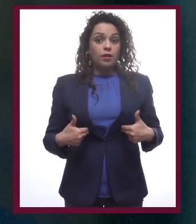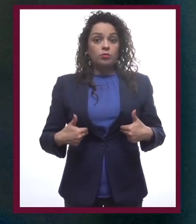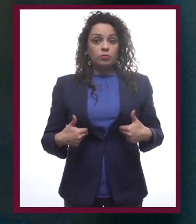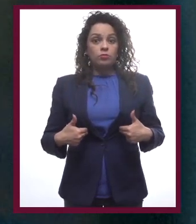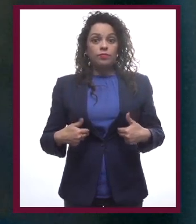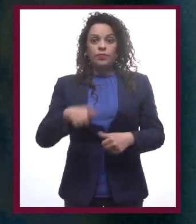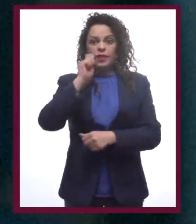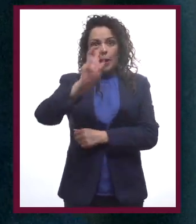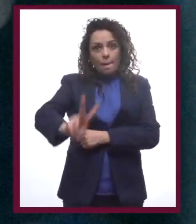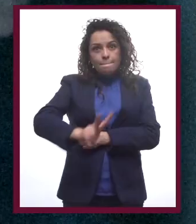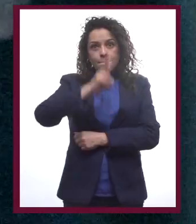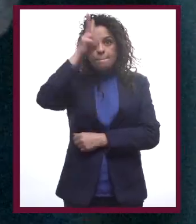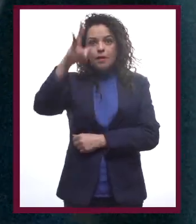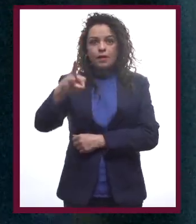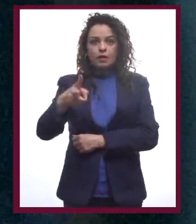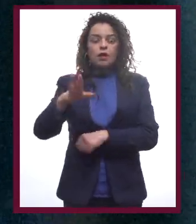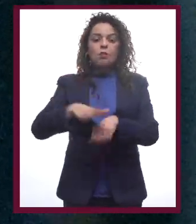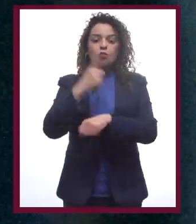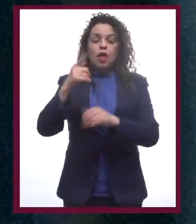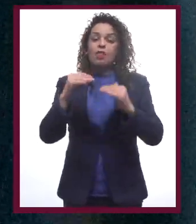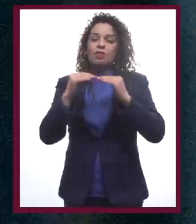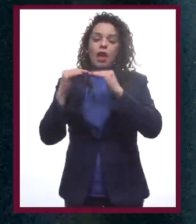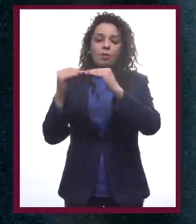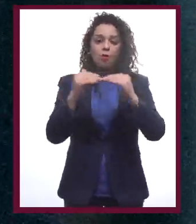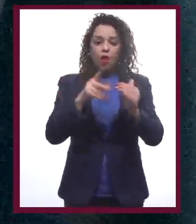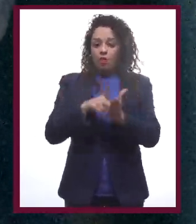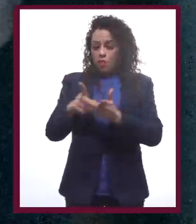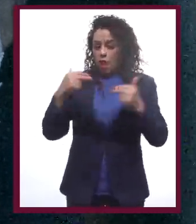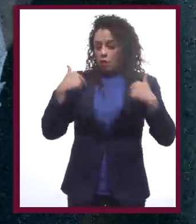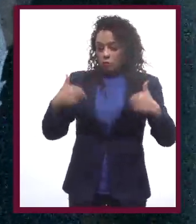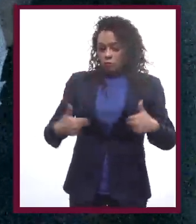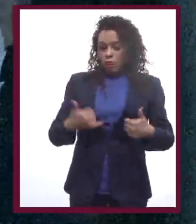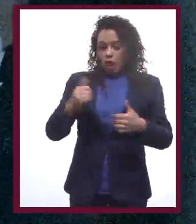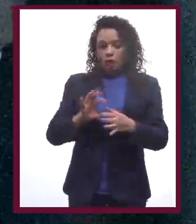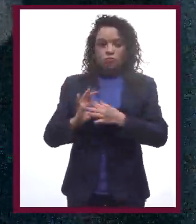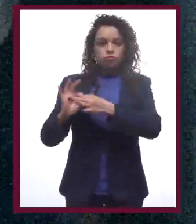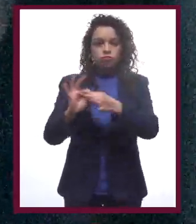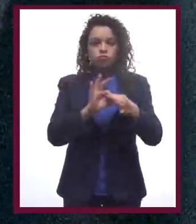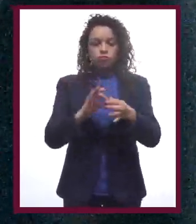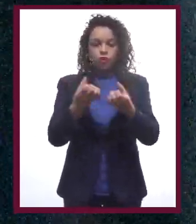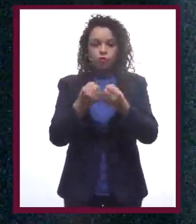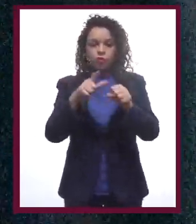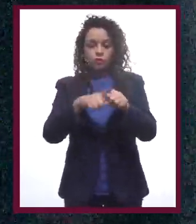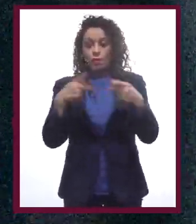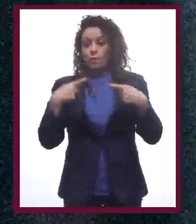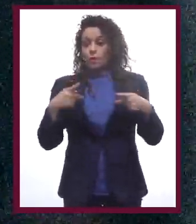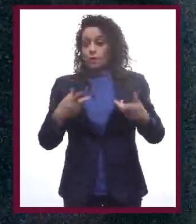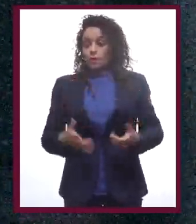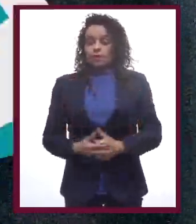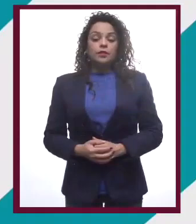derechos humanos, amenaza la democracia, los derechos humanos y la cohesión social.